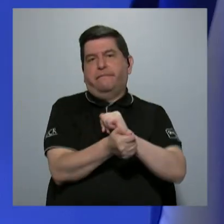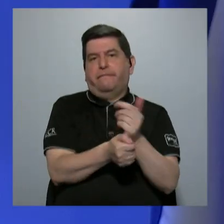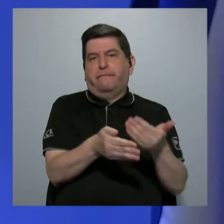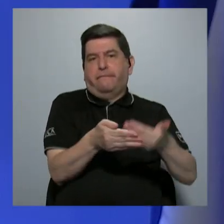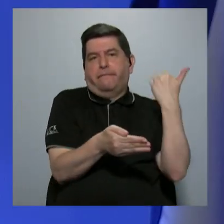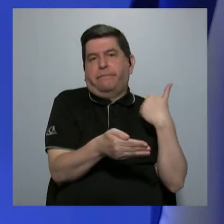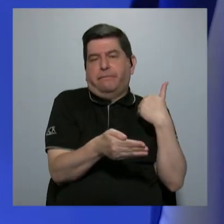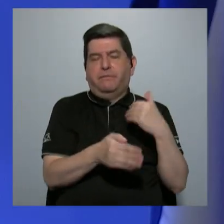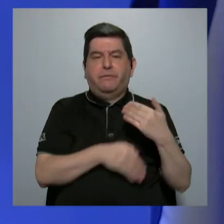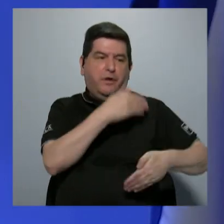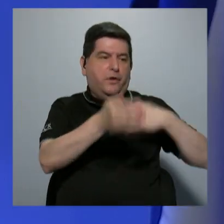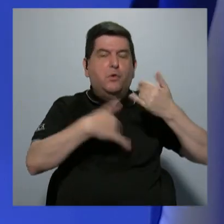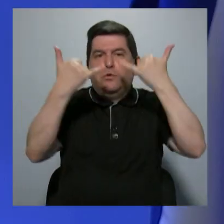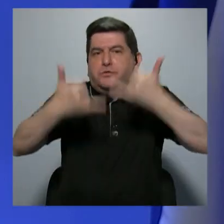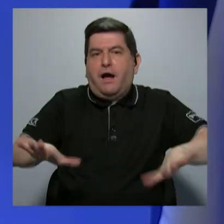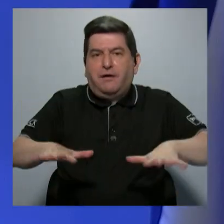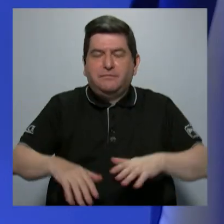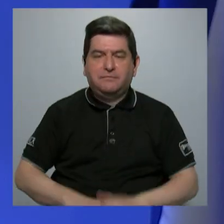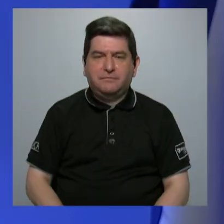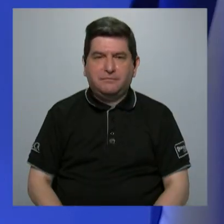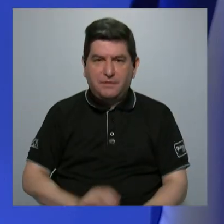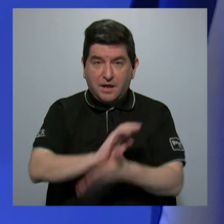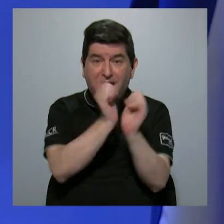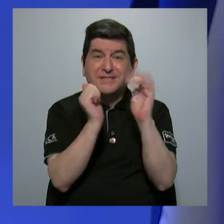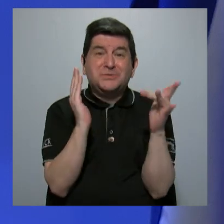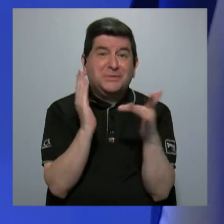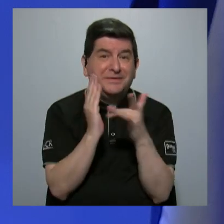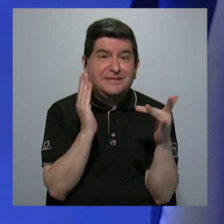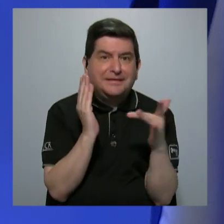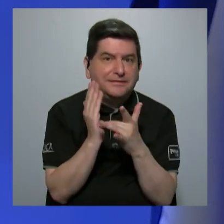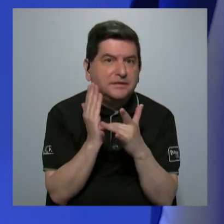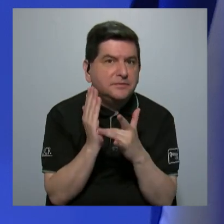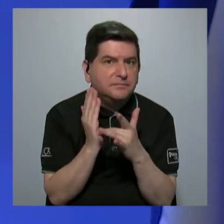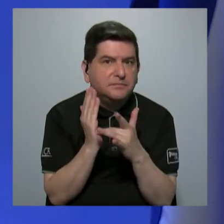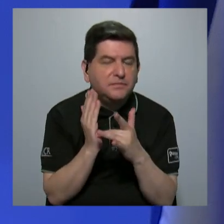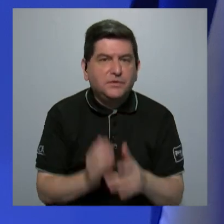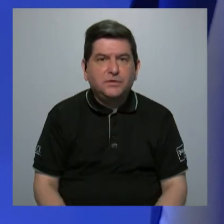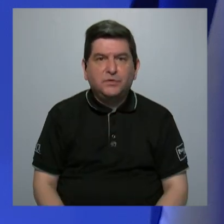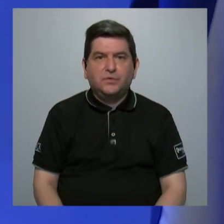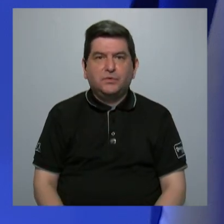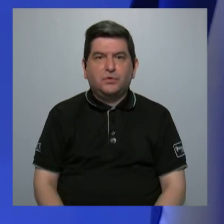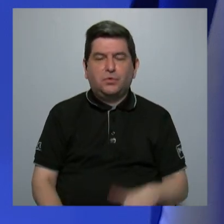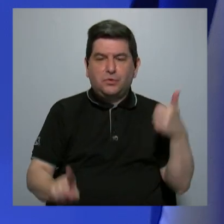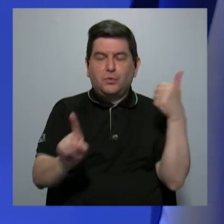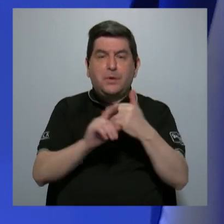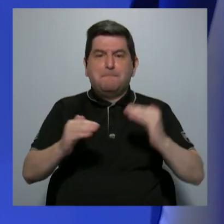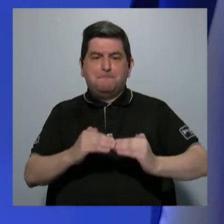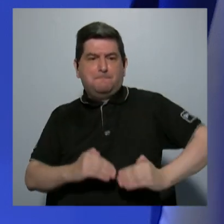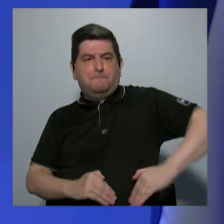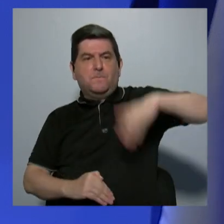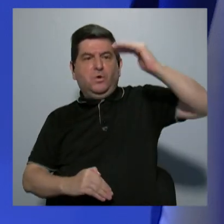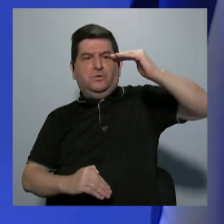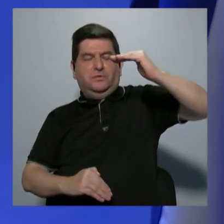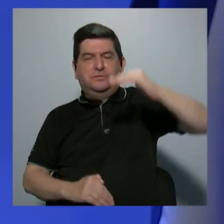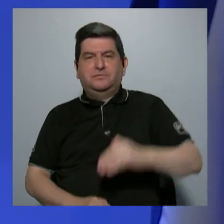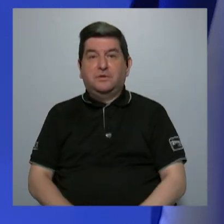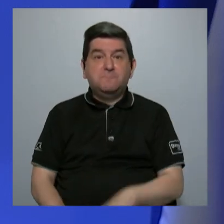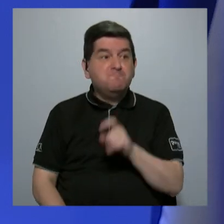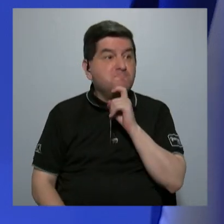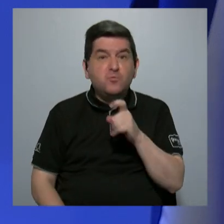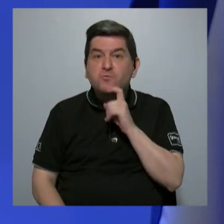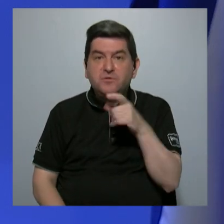ha evolucionado, ¿no? Porque estamos ante un cambio tecnológico de alto impacto que incluso es